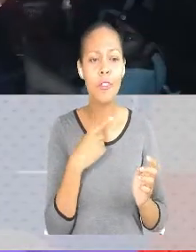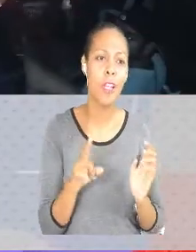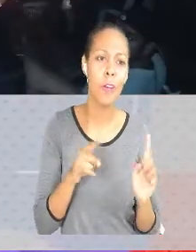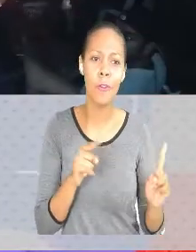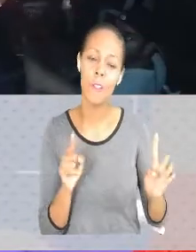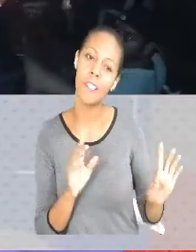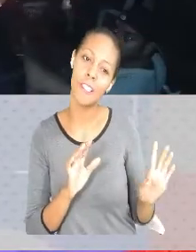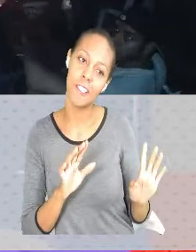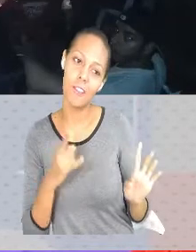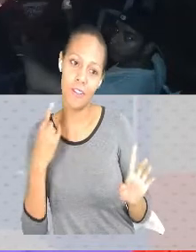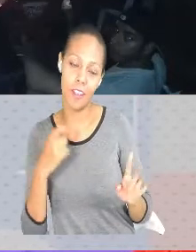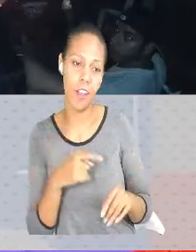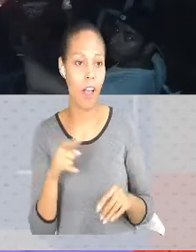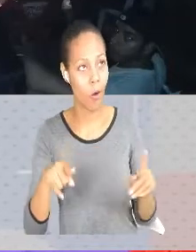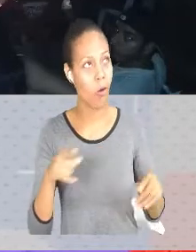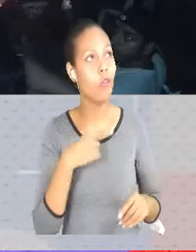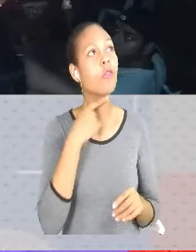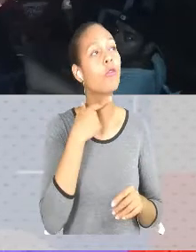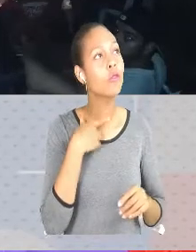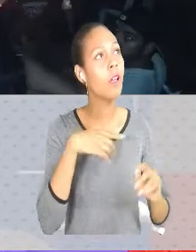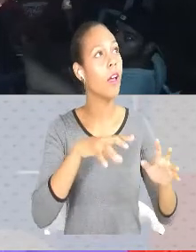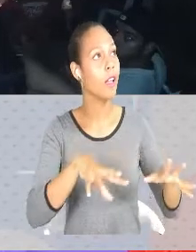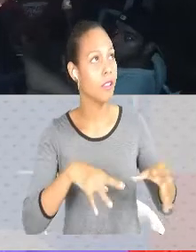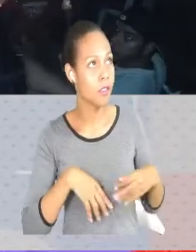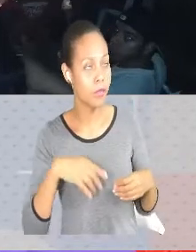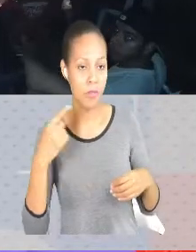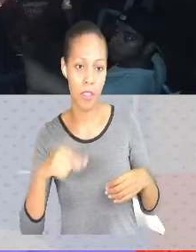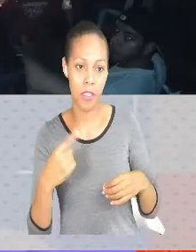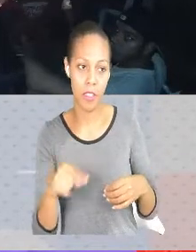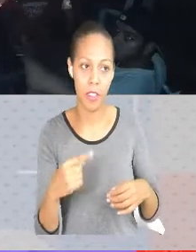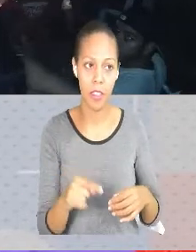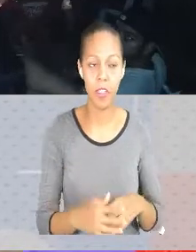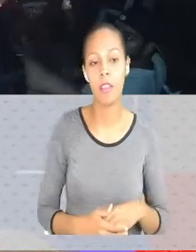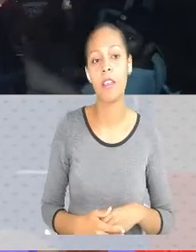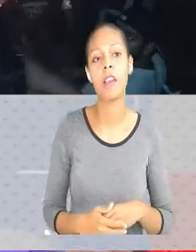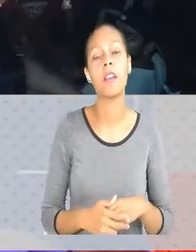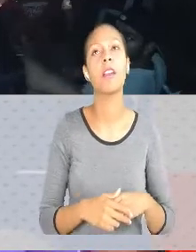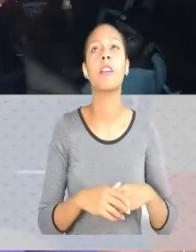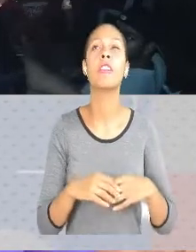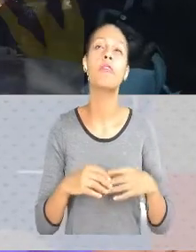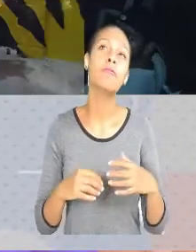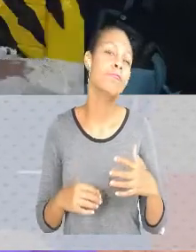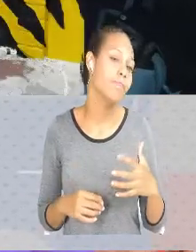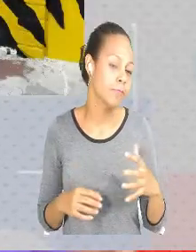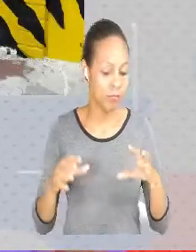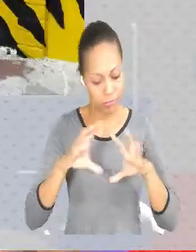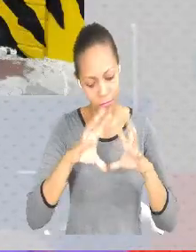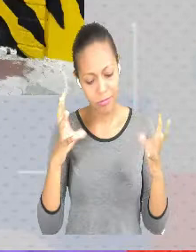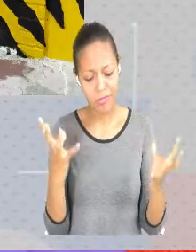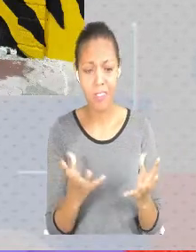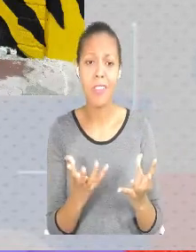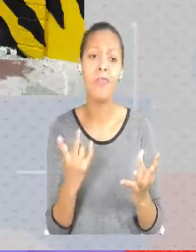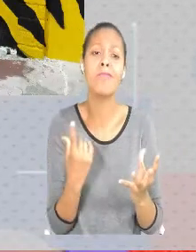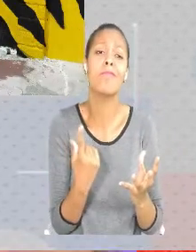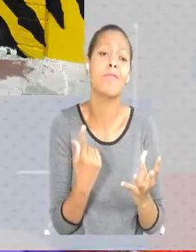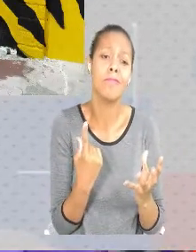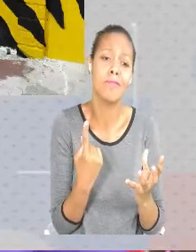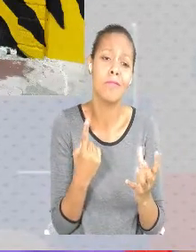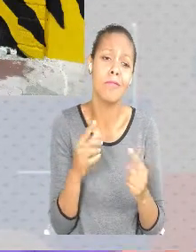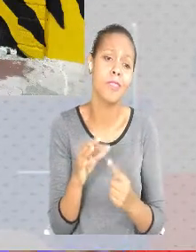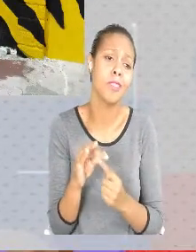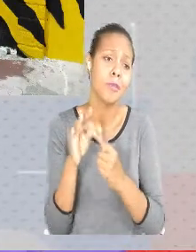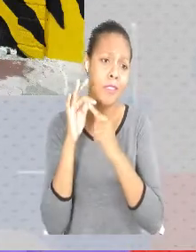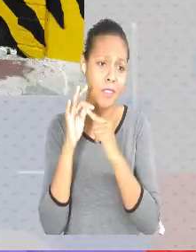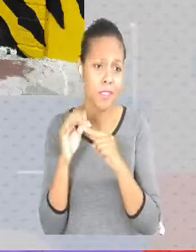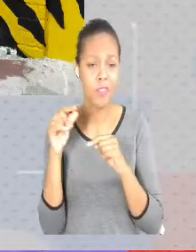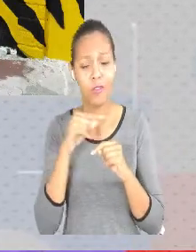gente ha ido aceptando un poco cada día más que el planeta es uno solo. Y la globalización es